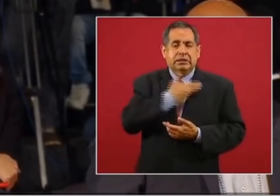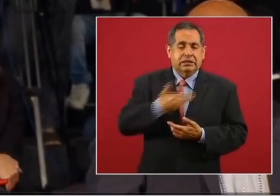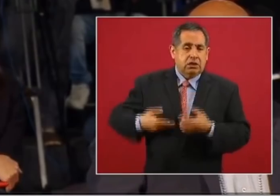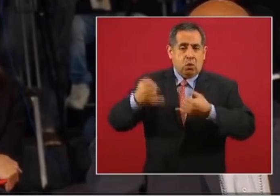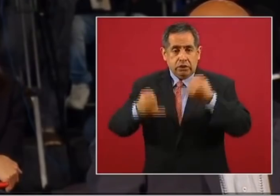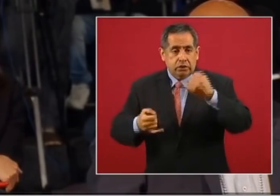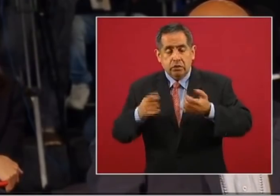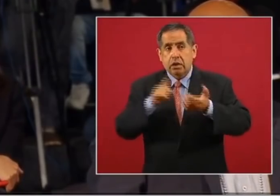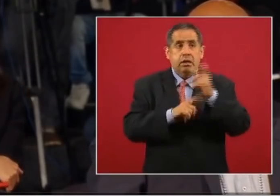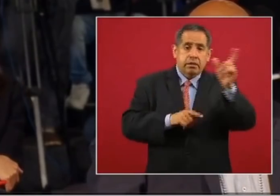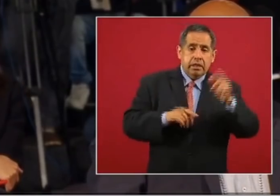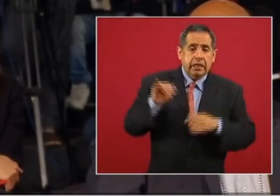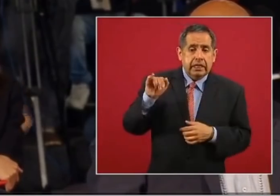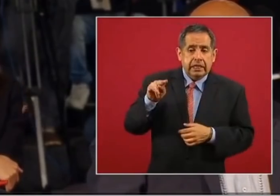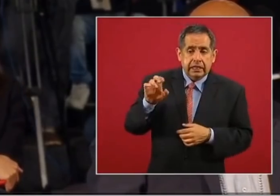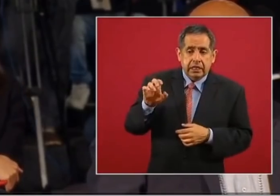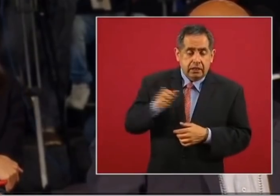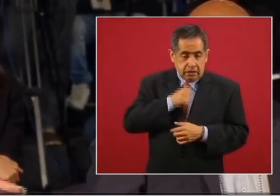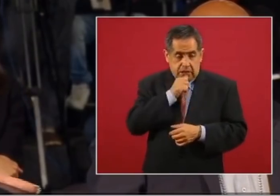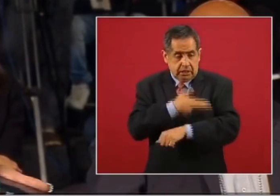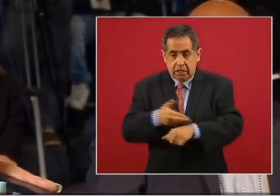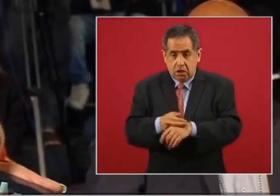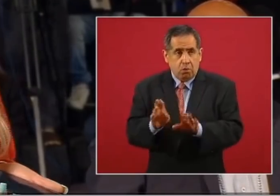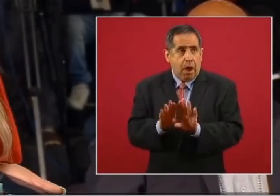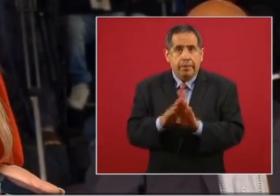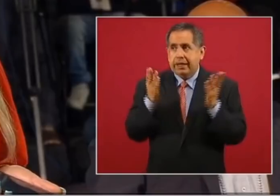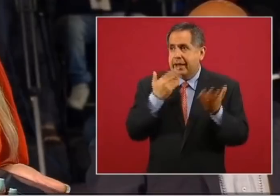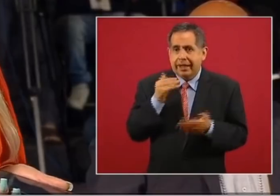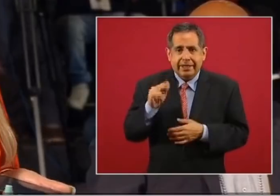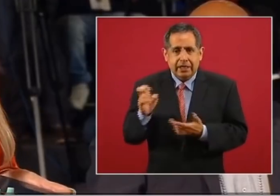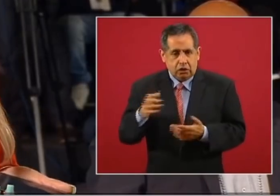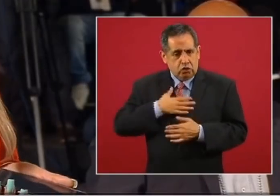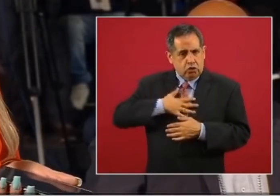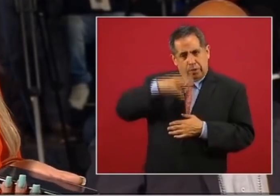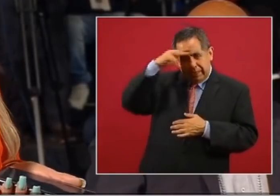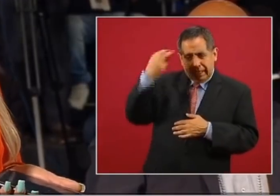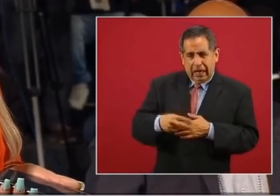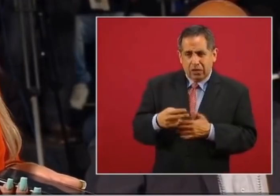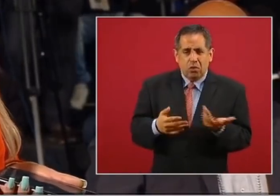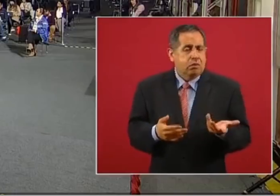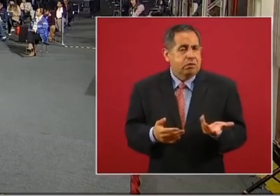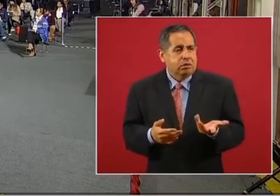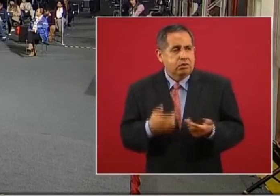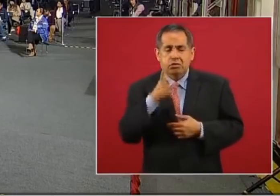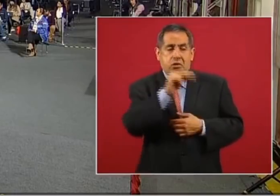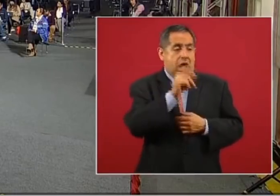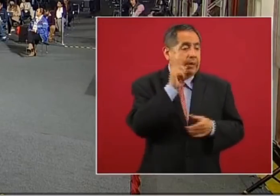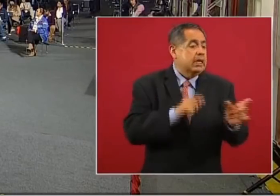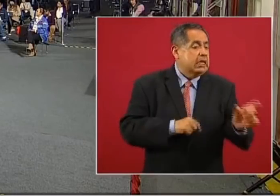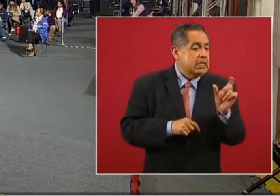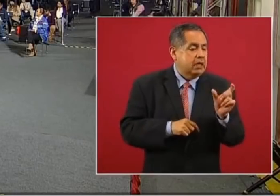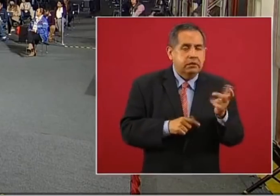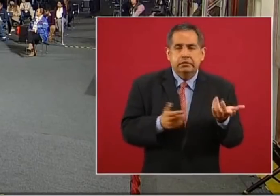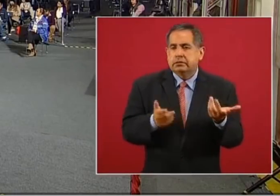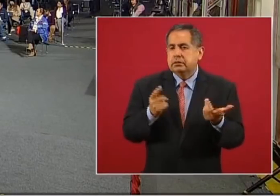su INE y ellos no han podido tramitarlo y no pueden acreditar que son mexicanos porque se los han impedido. Entonces, quieren saber